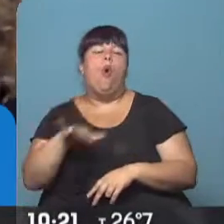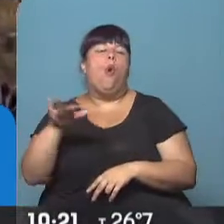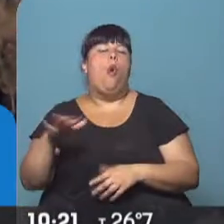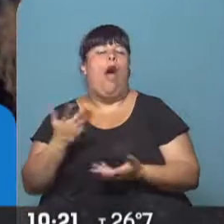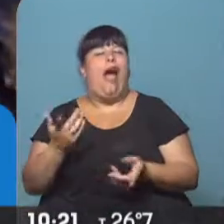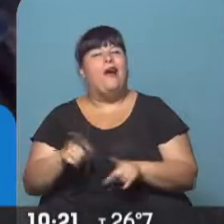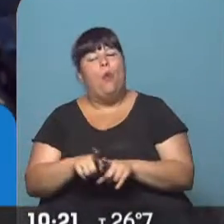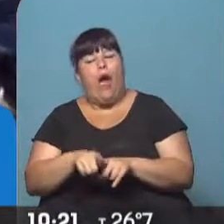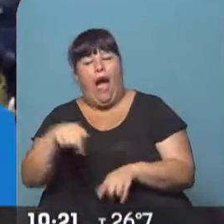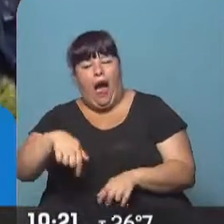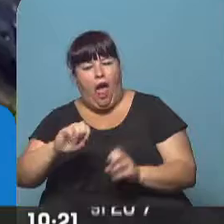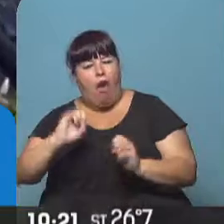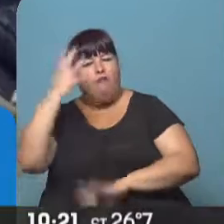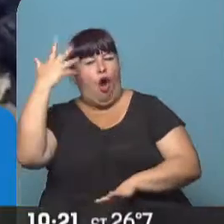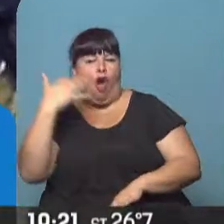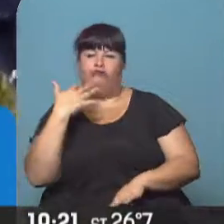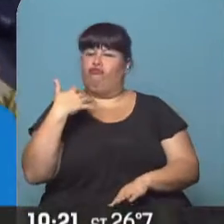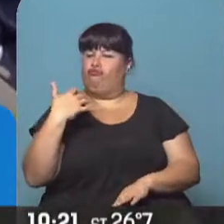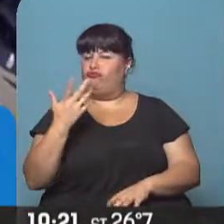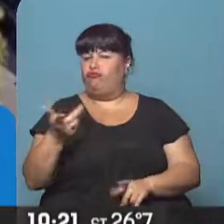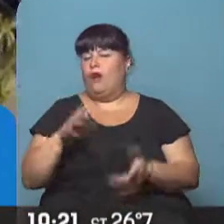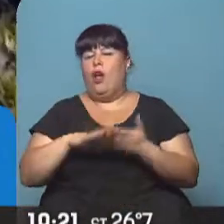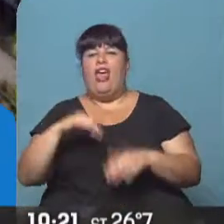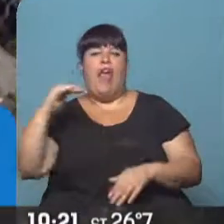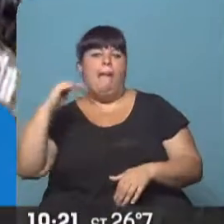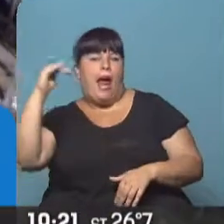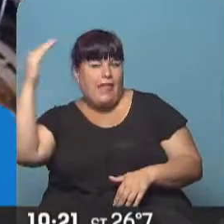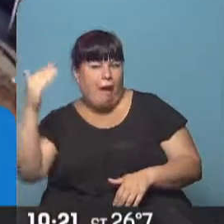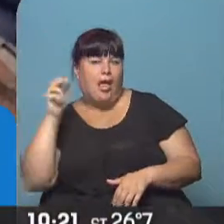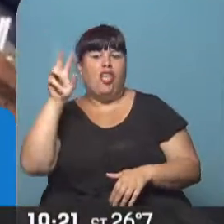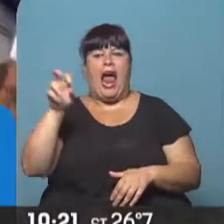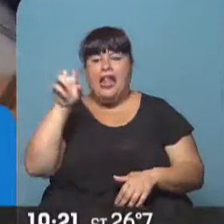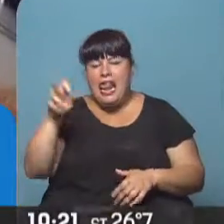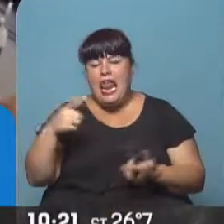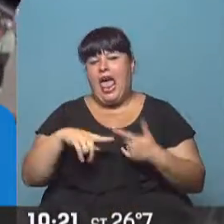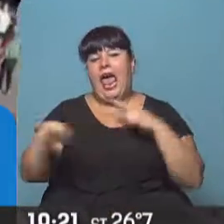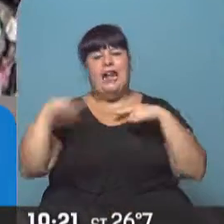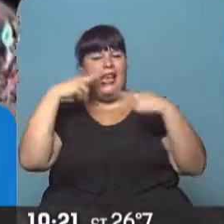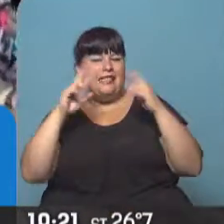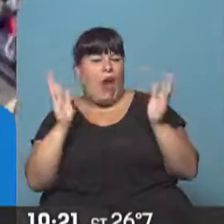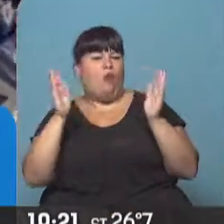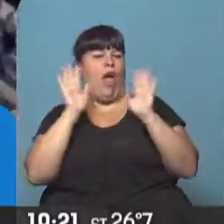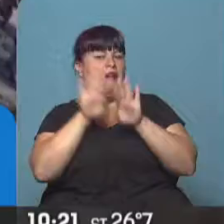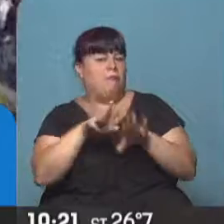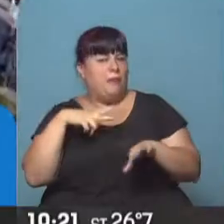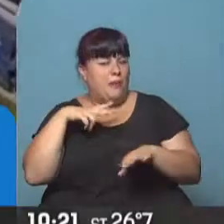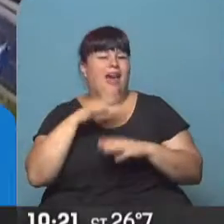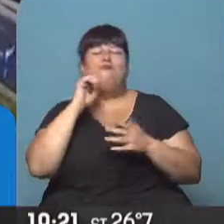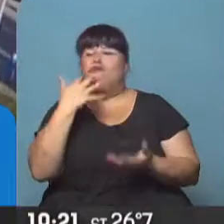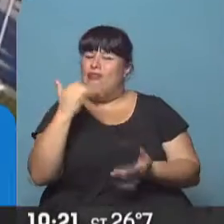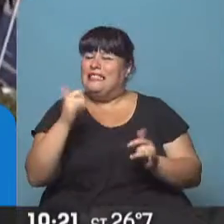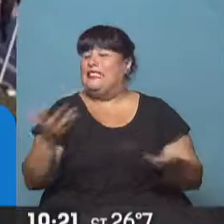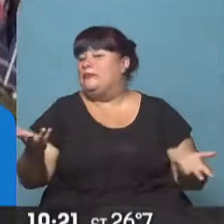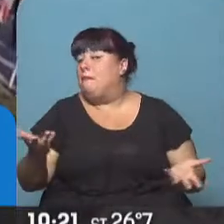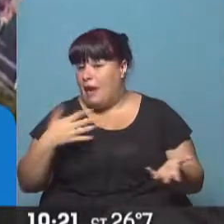lugares como ahora hay muy top, muy cool, el departamento de alquiler, el restaurante a puertas cerradas, que es muy lindo, pero